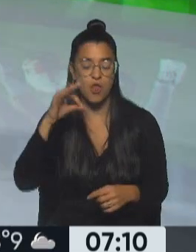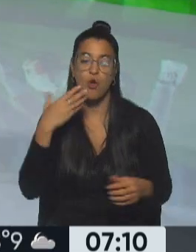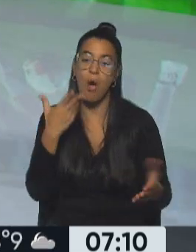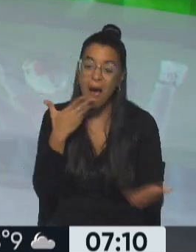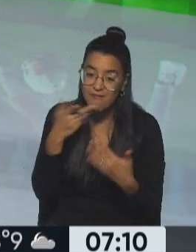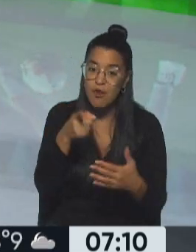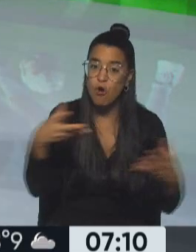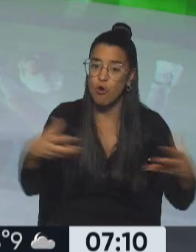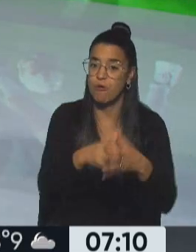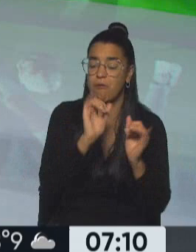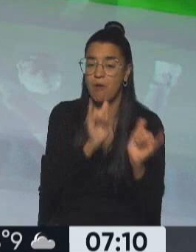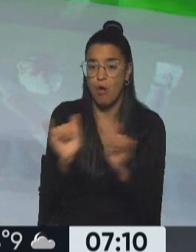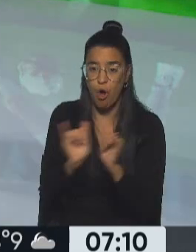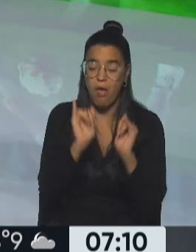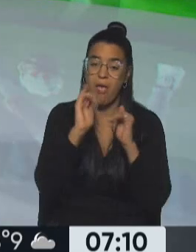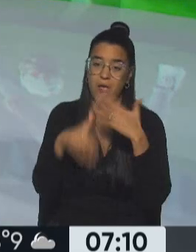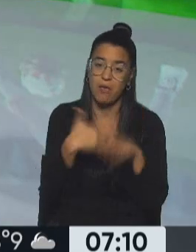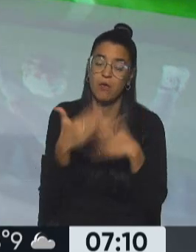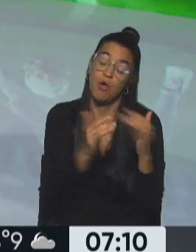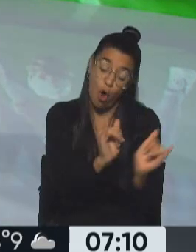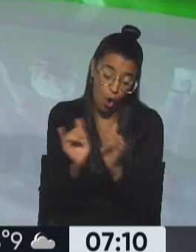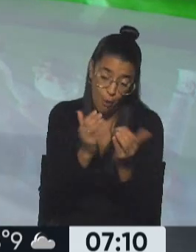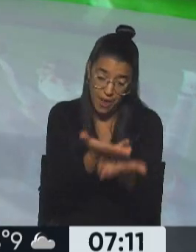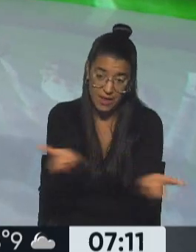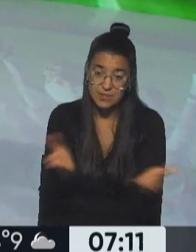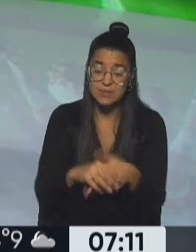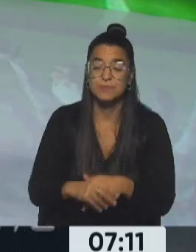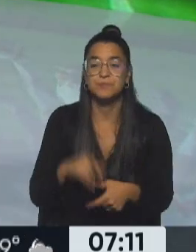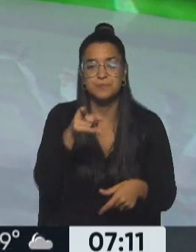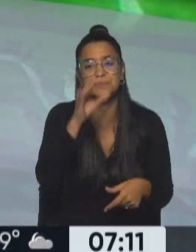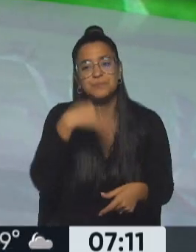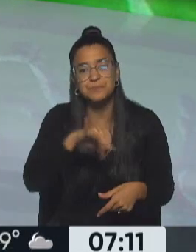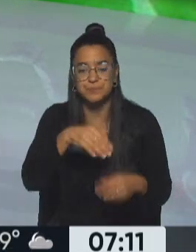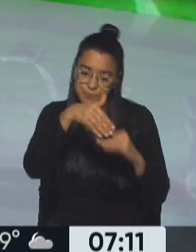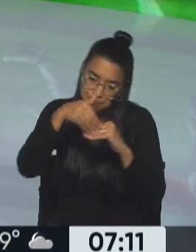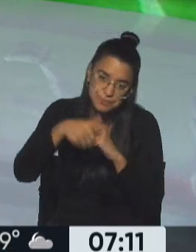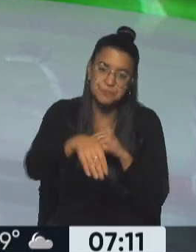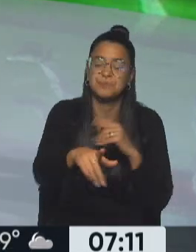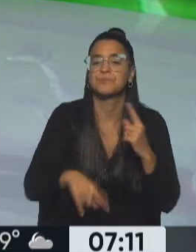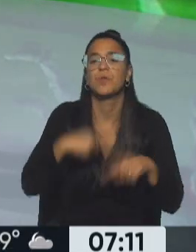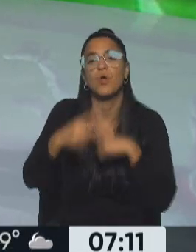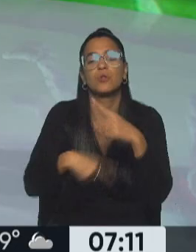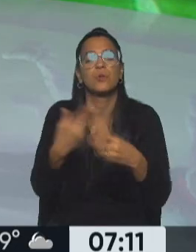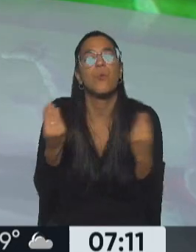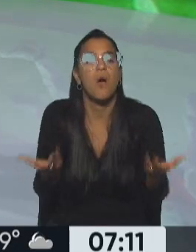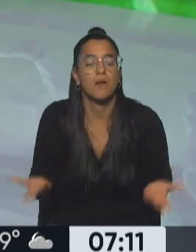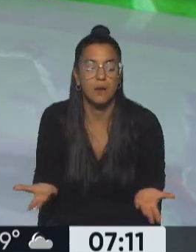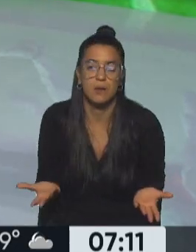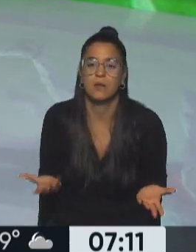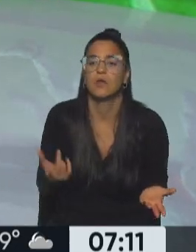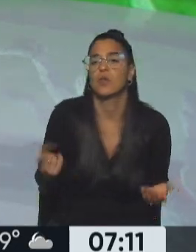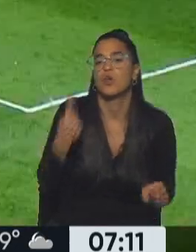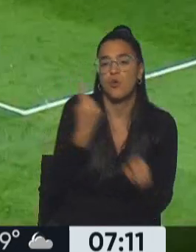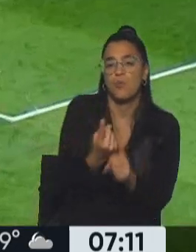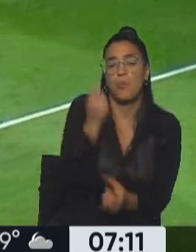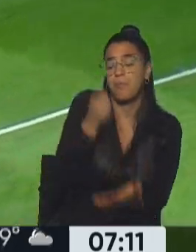que, digamos, de jóvenes, donde tuvieron que de aquí en adelante seguir con un camino donde, miren, no se pueden